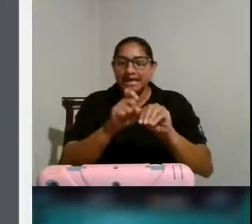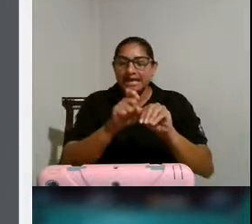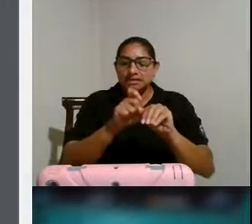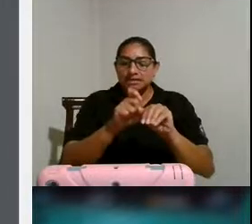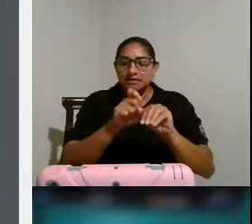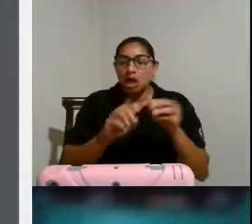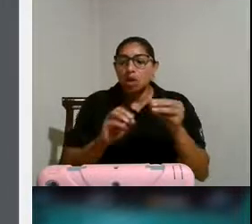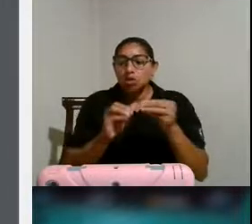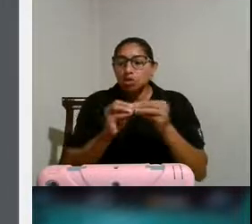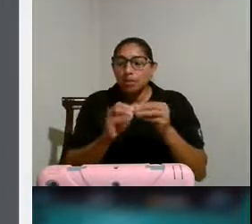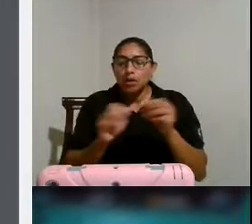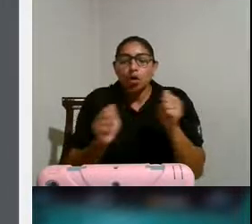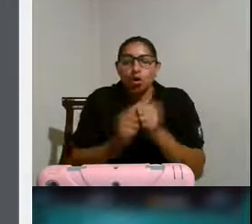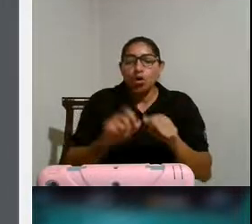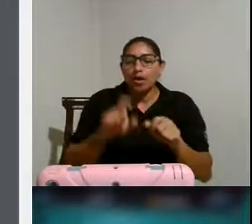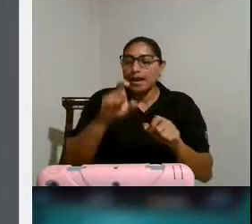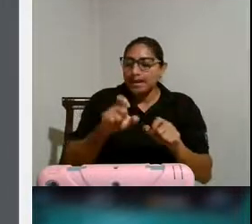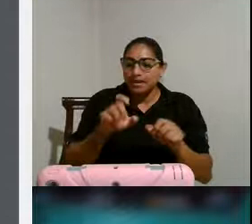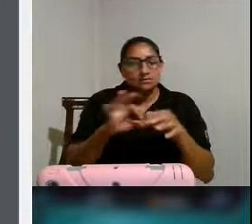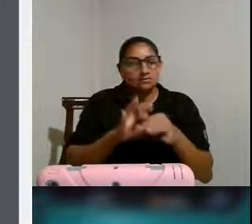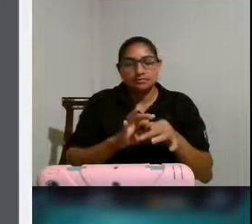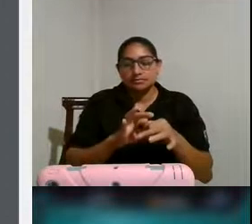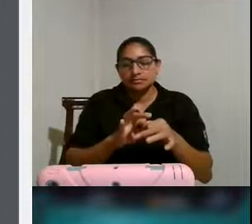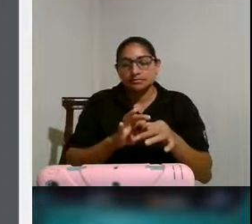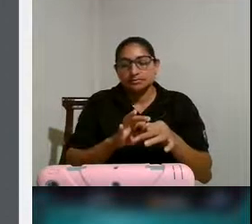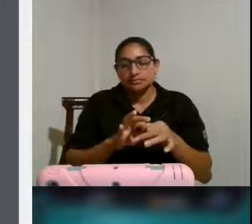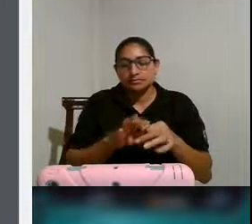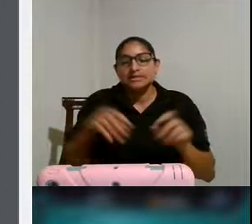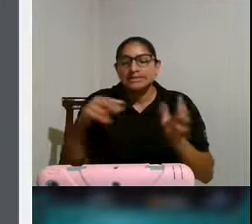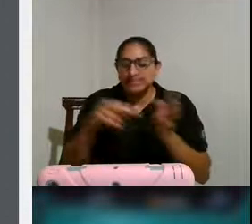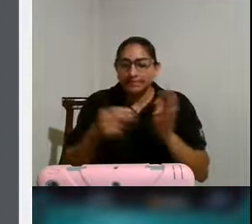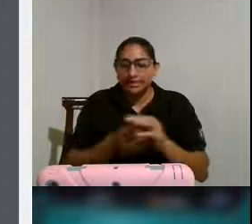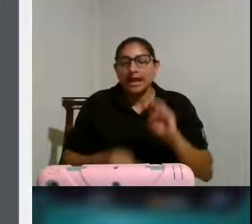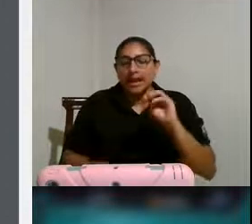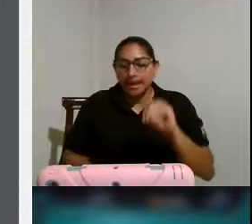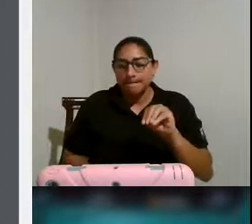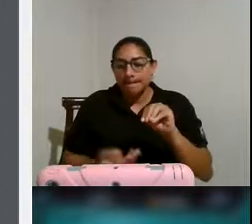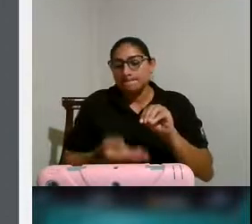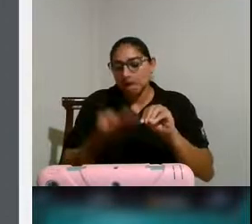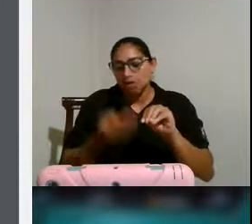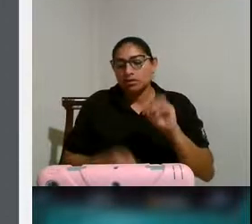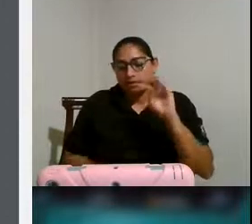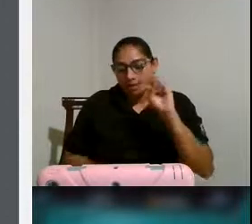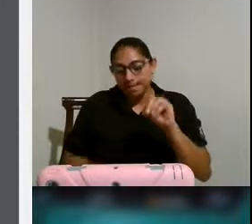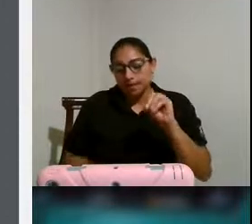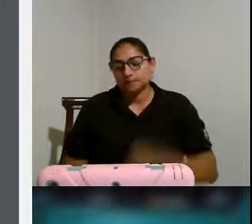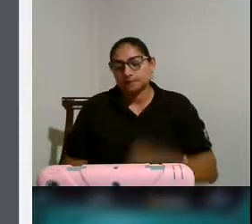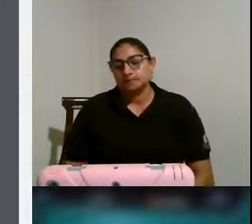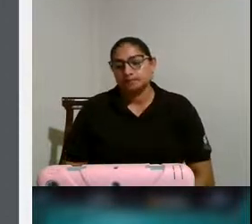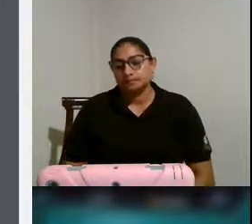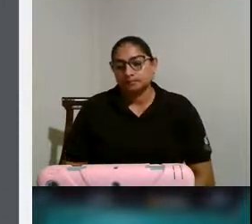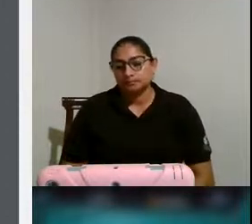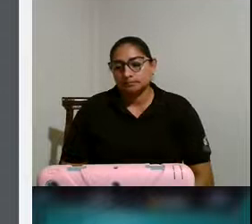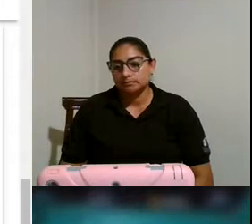acá, que son constantes. ¿De acuerdo? Listo, ya lo apunté. Gracias. Con gusto.